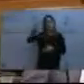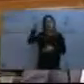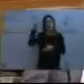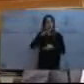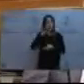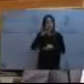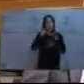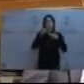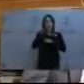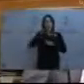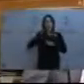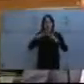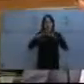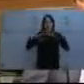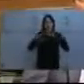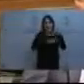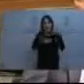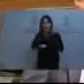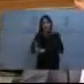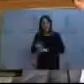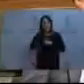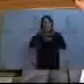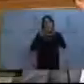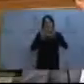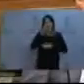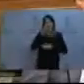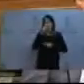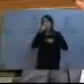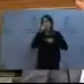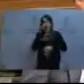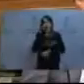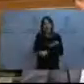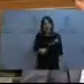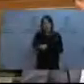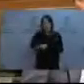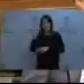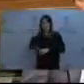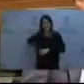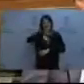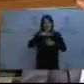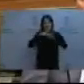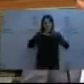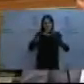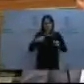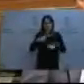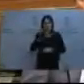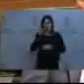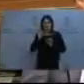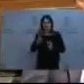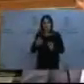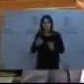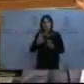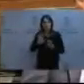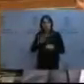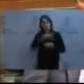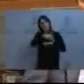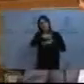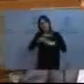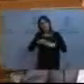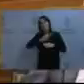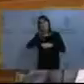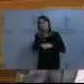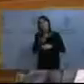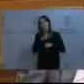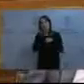de universitarios de España o una de las mejores de Europa, llegué yo a escuchar aquí, les falta contar la segunda parte, y es que tenemos una de las tasas